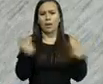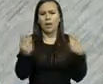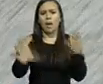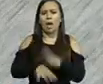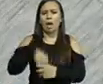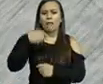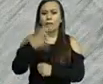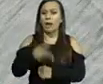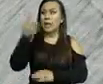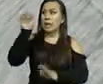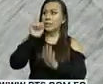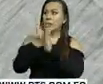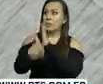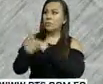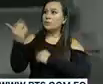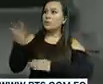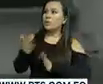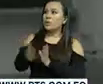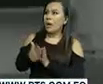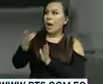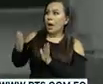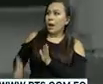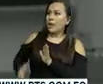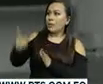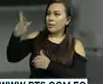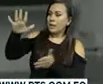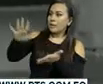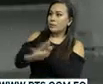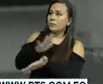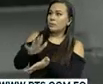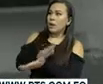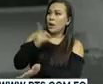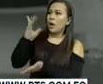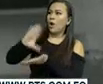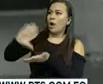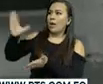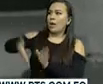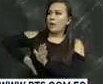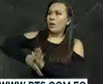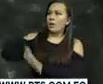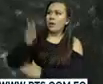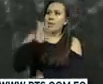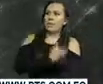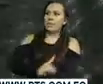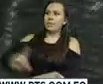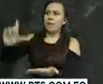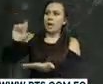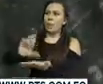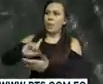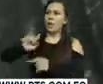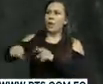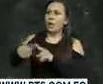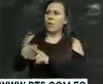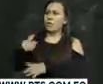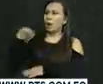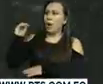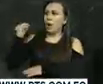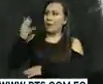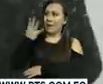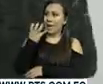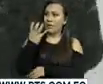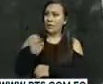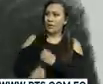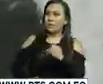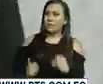denuncia el hecho se registró al lado del establecimiento educativo ubicado en la vía a daule justo en el momento en que el adolescente de 14 años